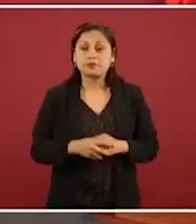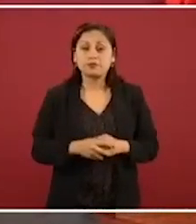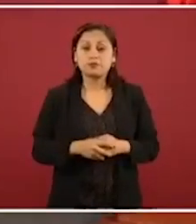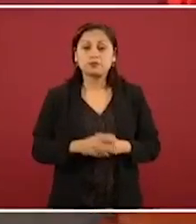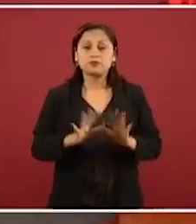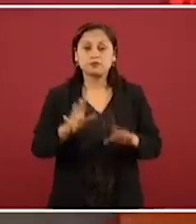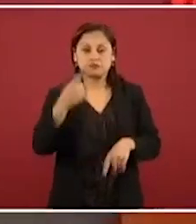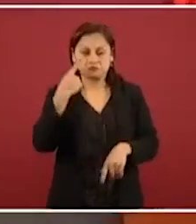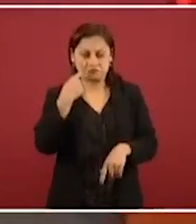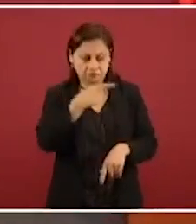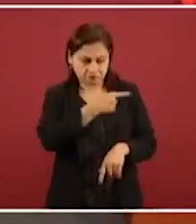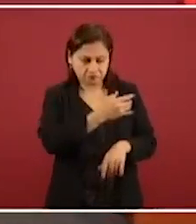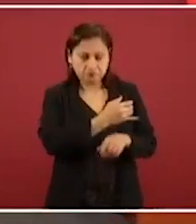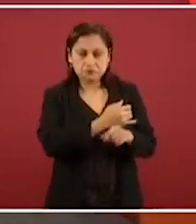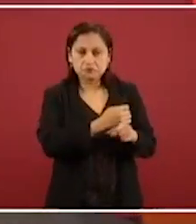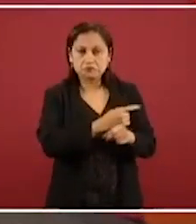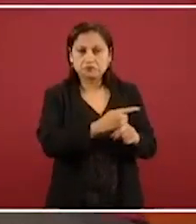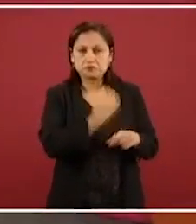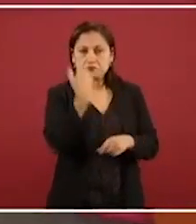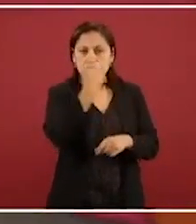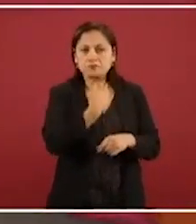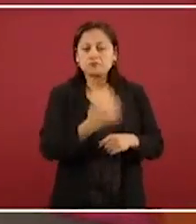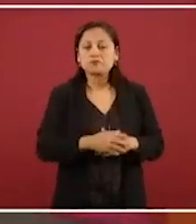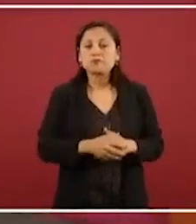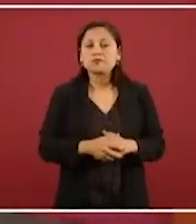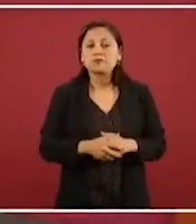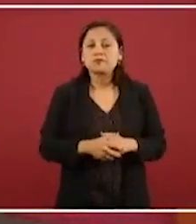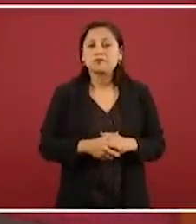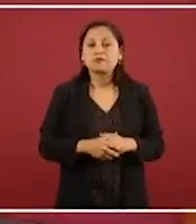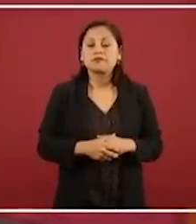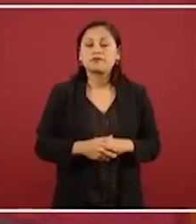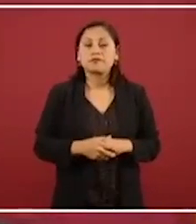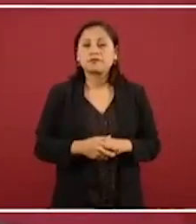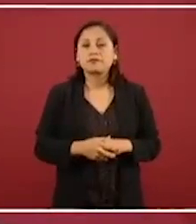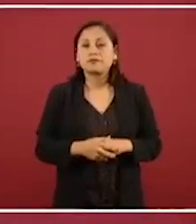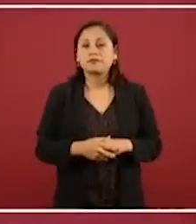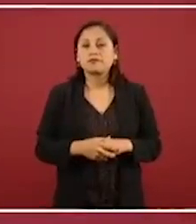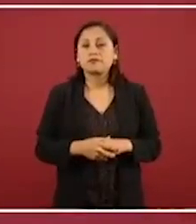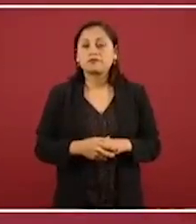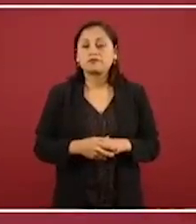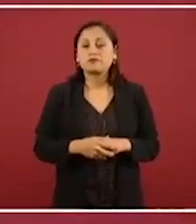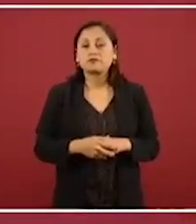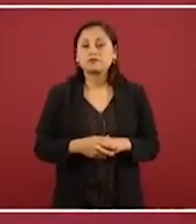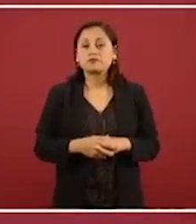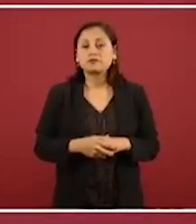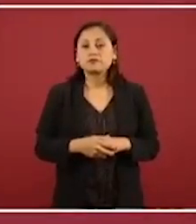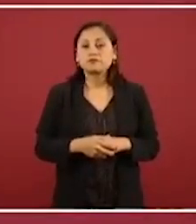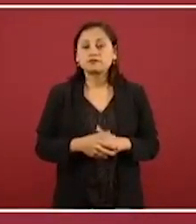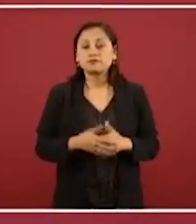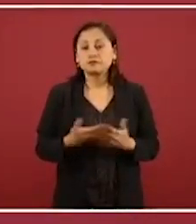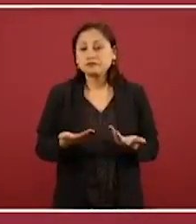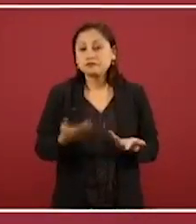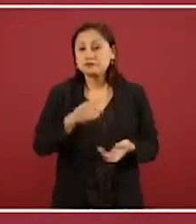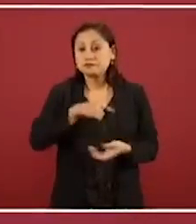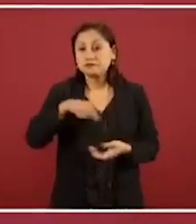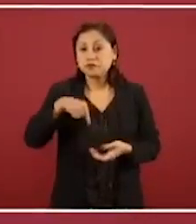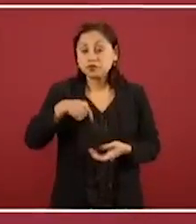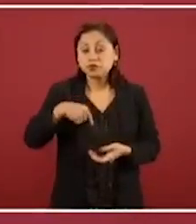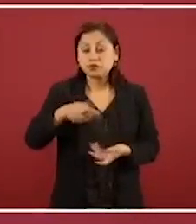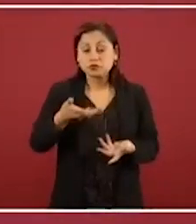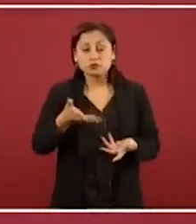Ahorita lo checamos. Y andamos ahora nosotros, hoy debemos